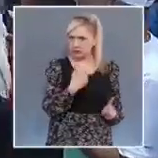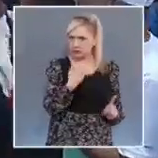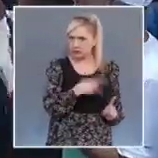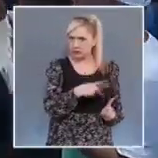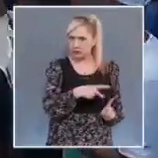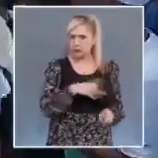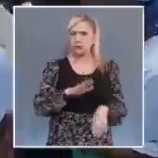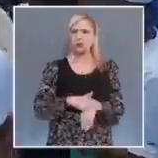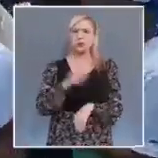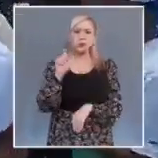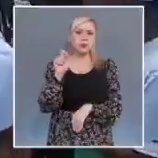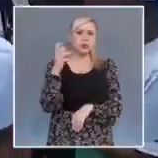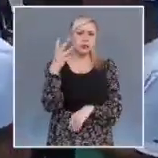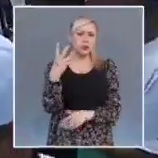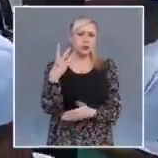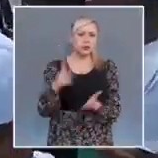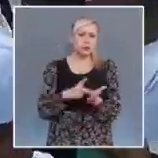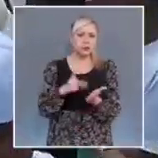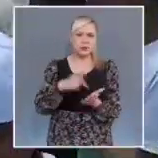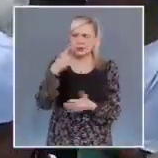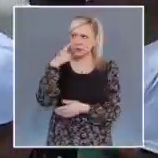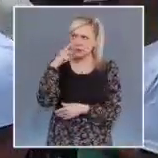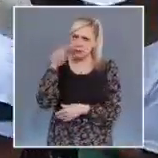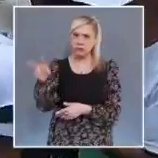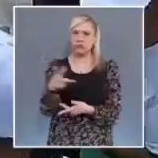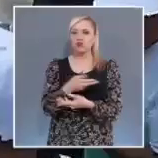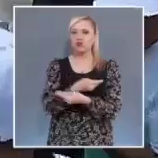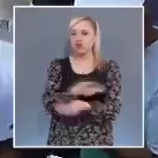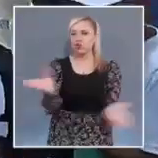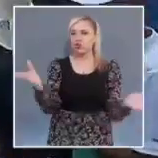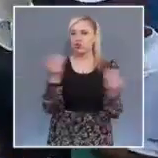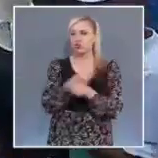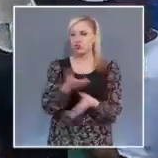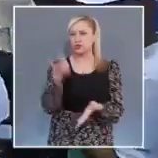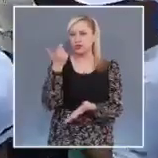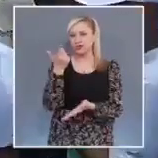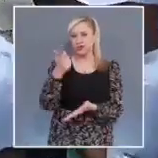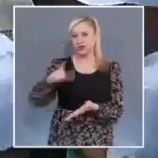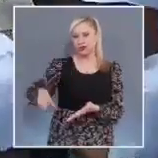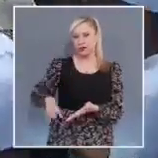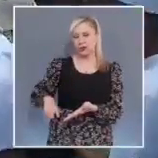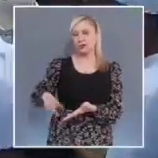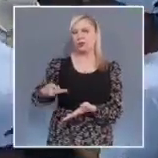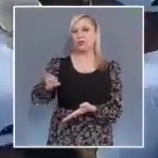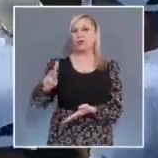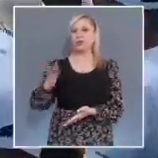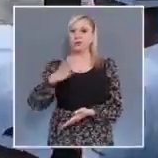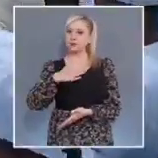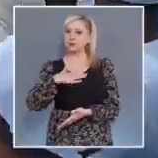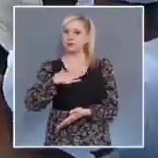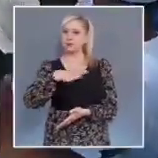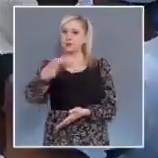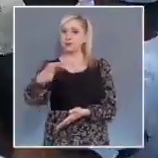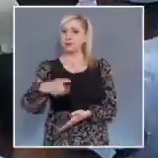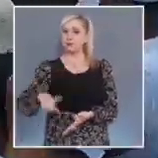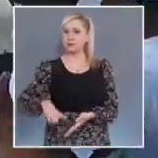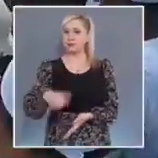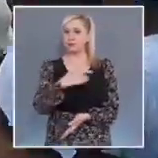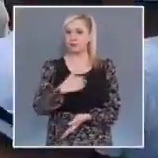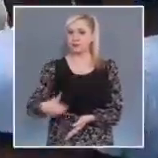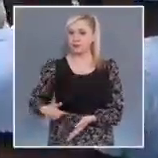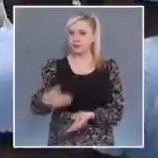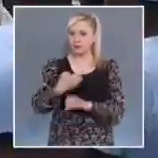de programas sociales. El proyecto deja firme la sentencia del Tribunal Electoral del Estado de México, en la que descarta que la